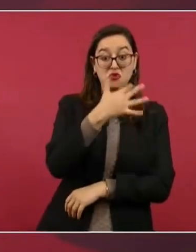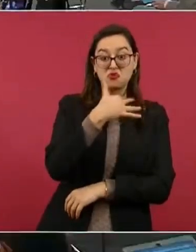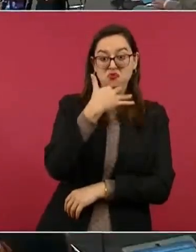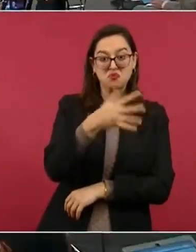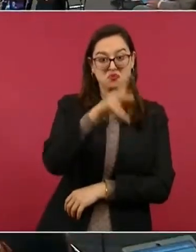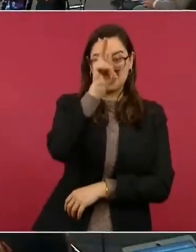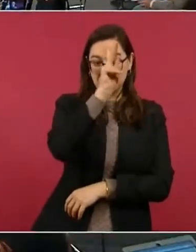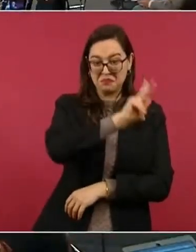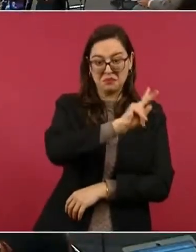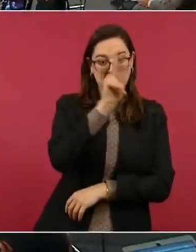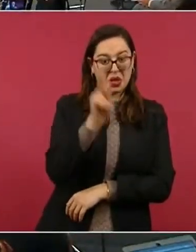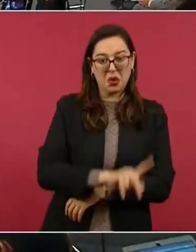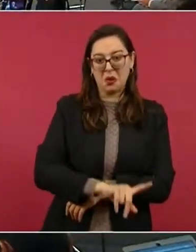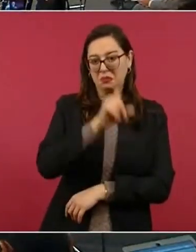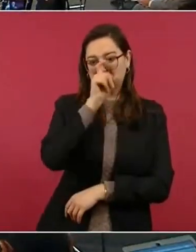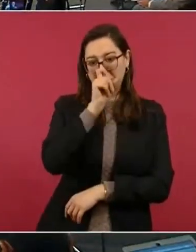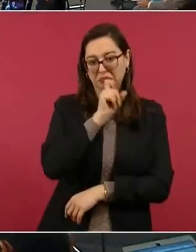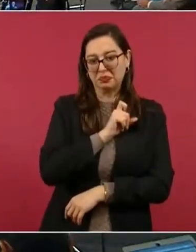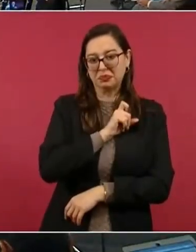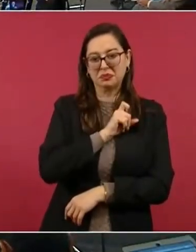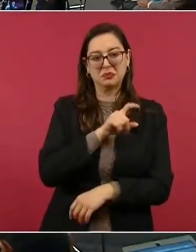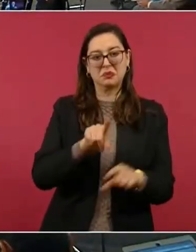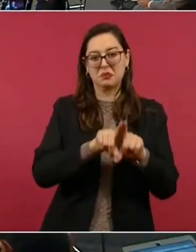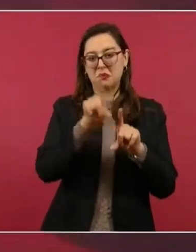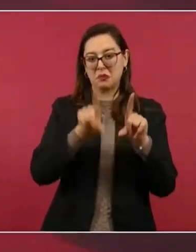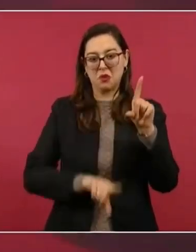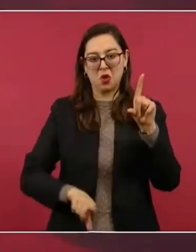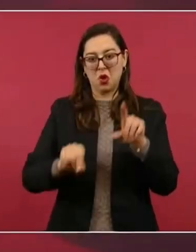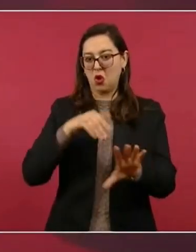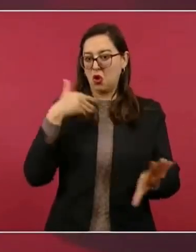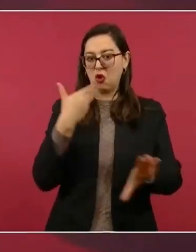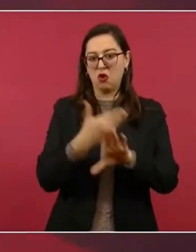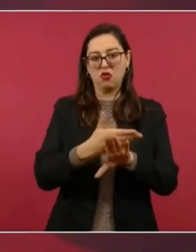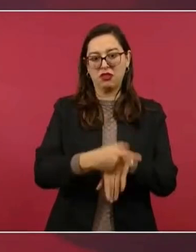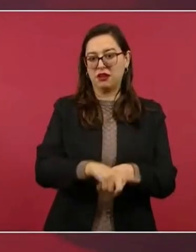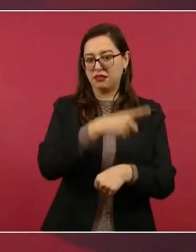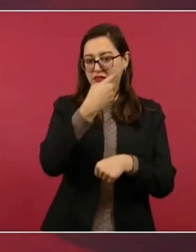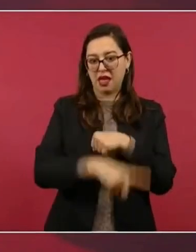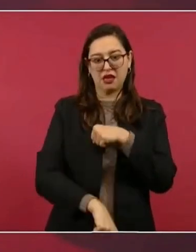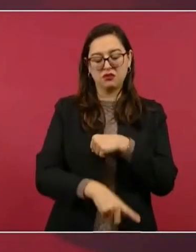Nada ha dañado más a México que la deshonestidad